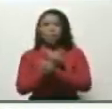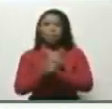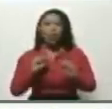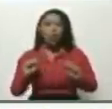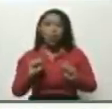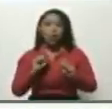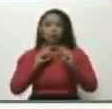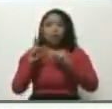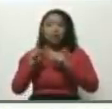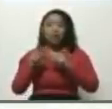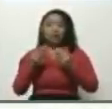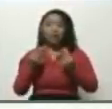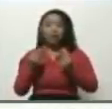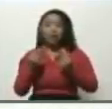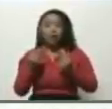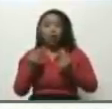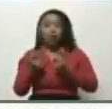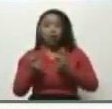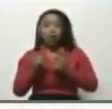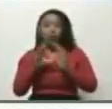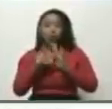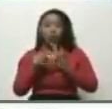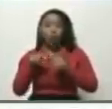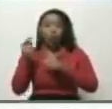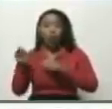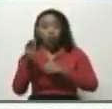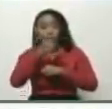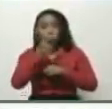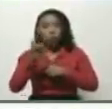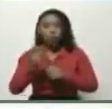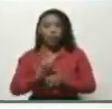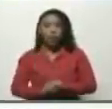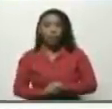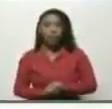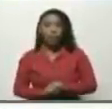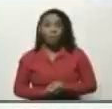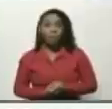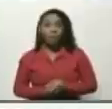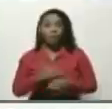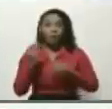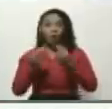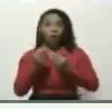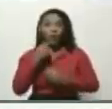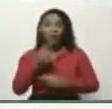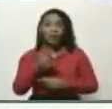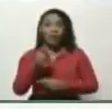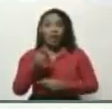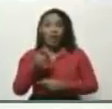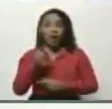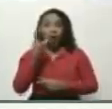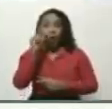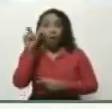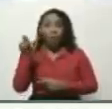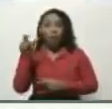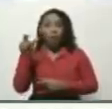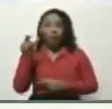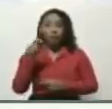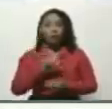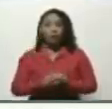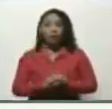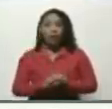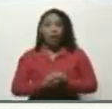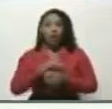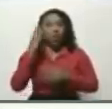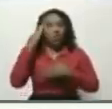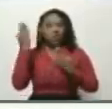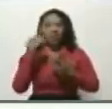si esa riqueza no está mediada por el robo a otros seres humanos. Como decía alguien por allí, no se sabe bien, creo que fue Bertrand Russell